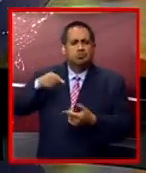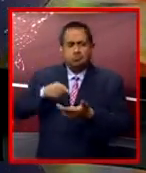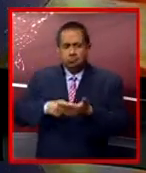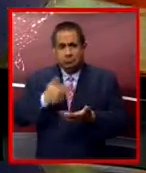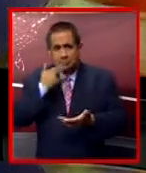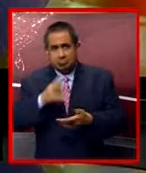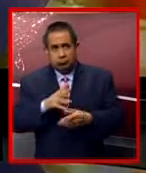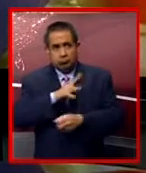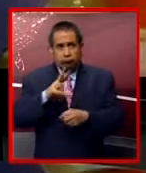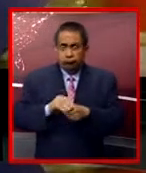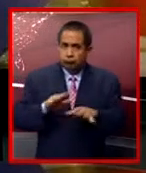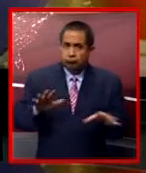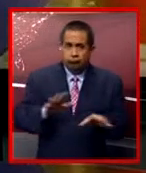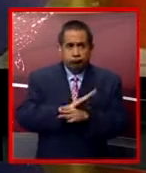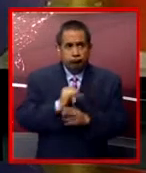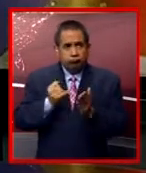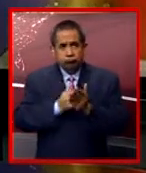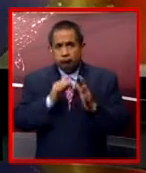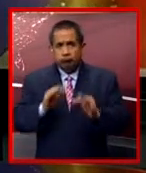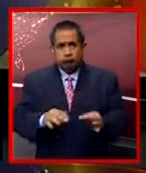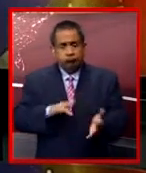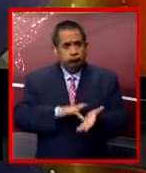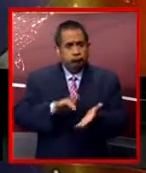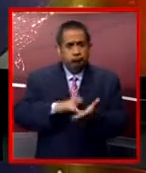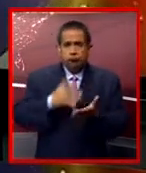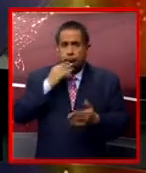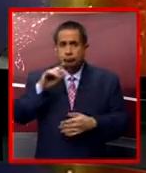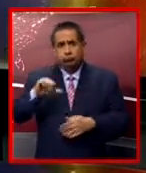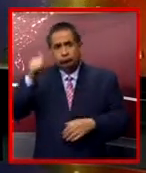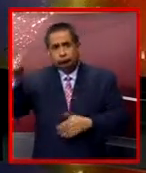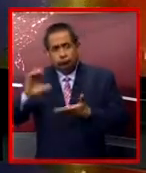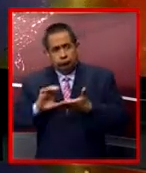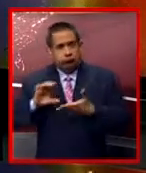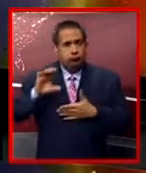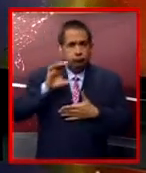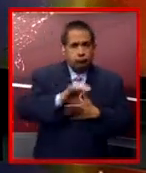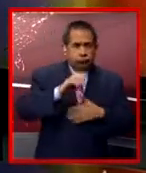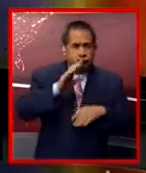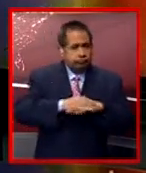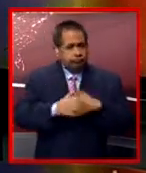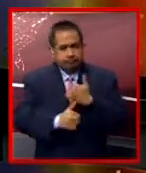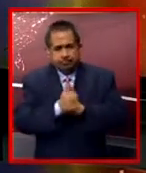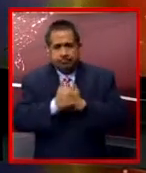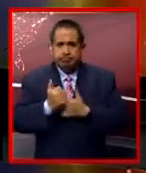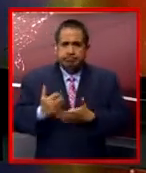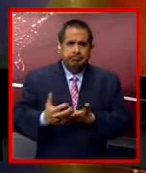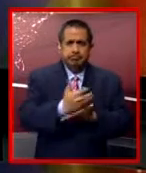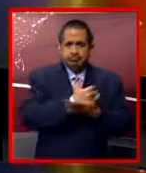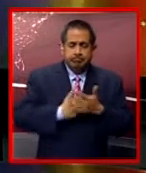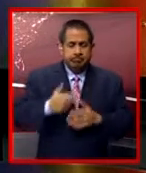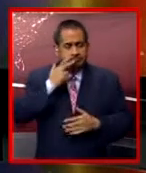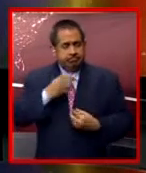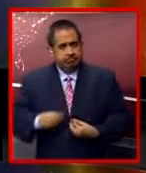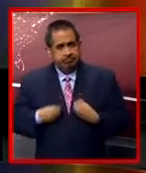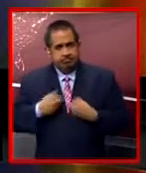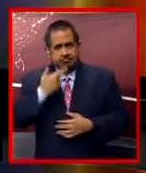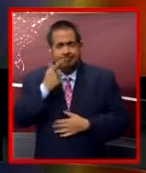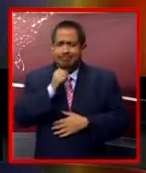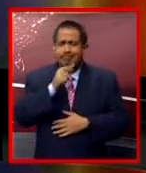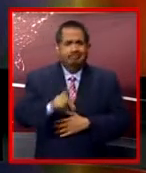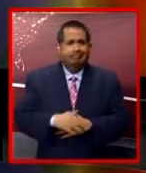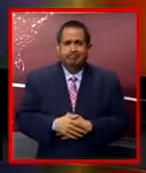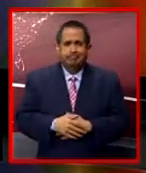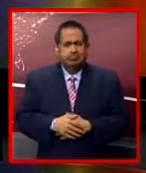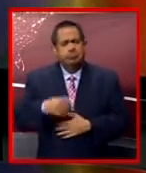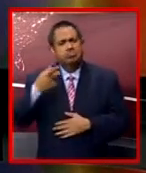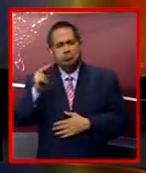de forma integral los cambios fiscales que incentiven la inversión en infraestructura, generen competitividad ni mejores condiciones de vida. No obstante,